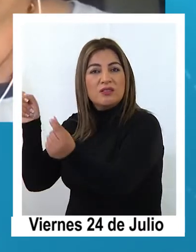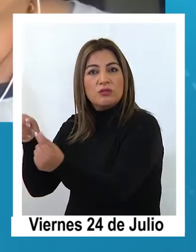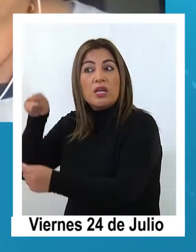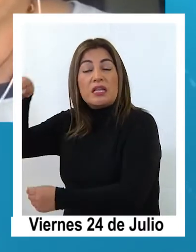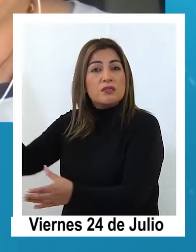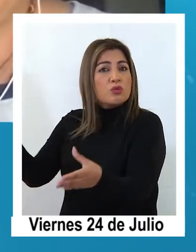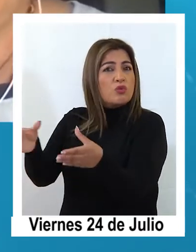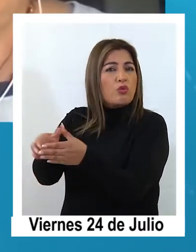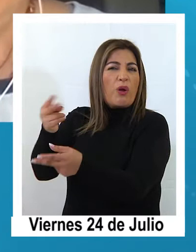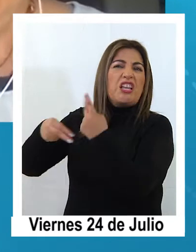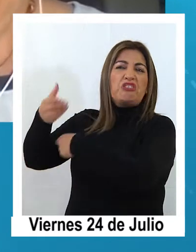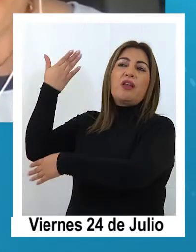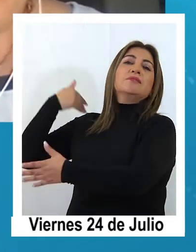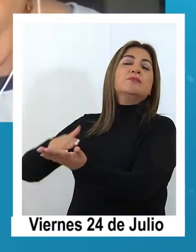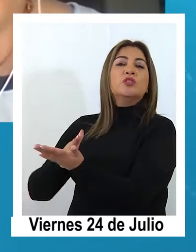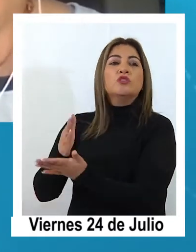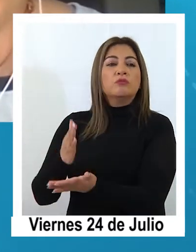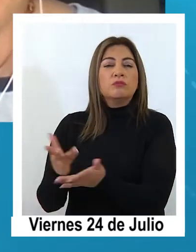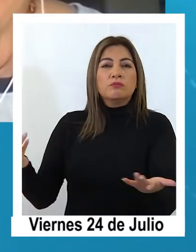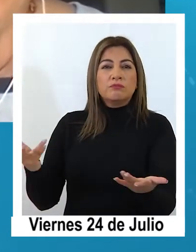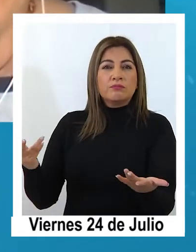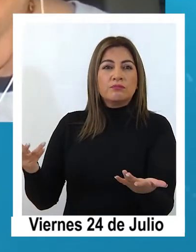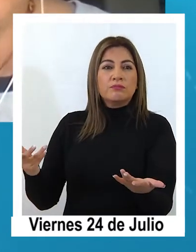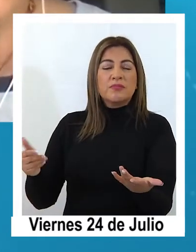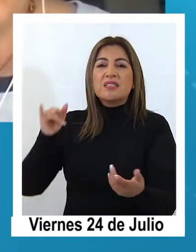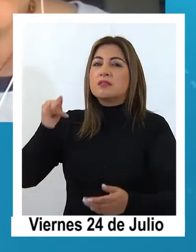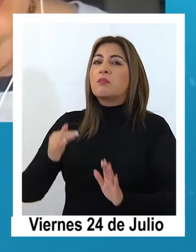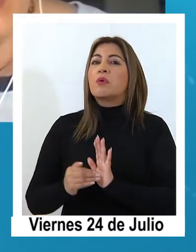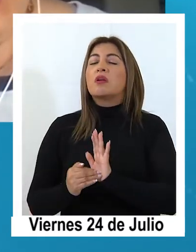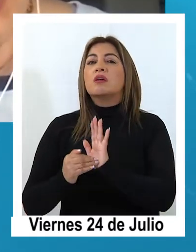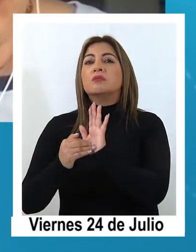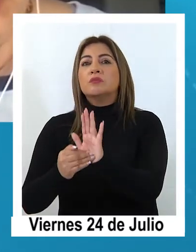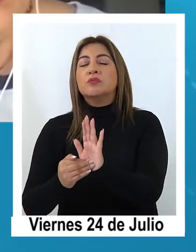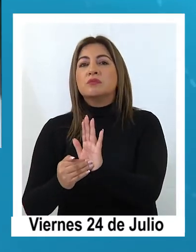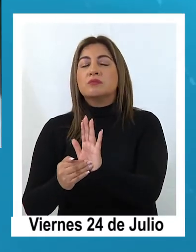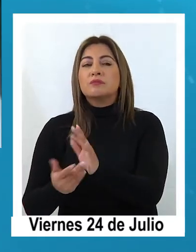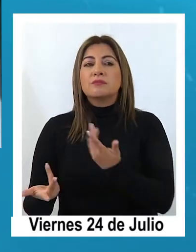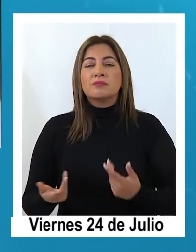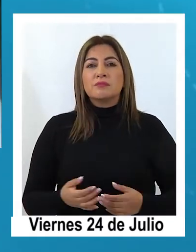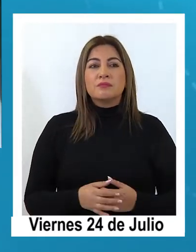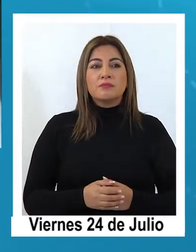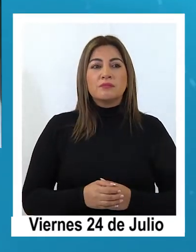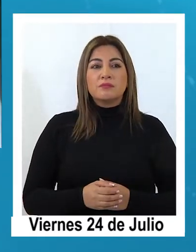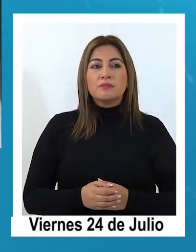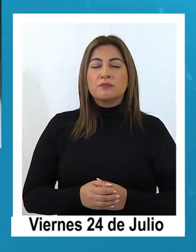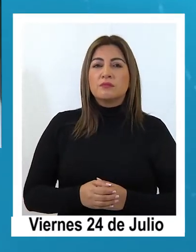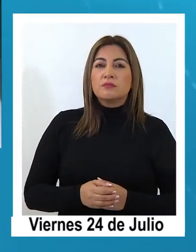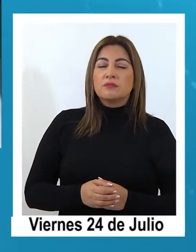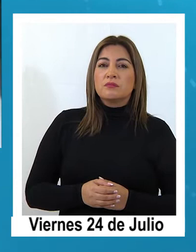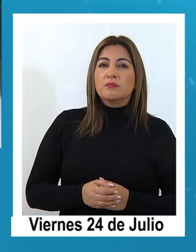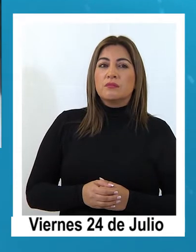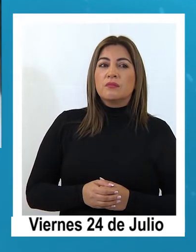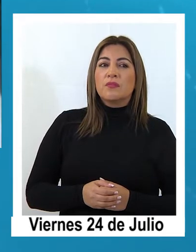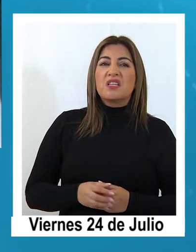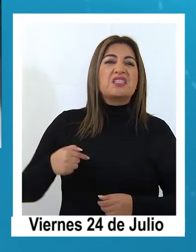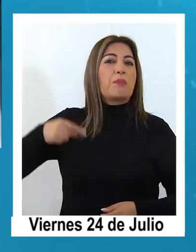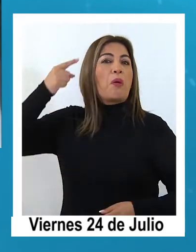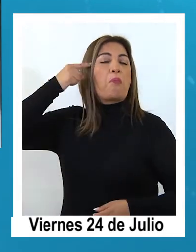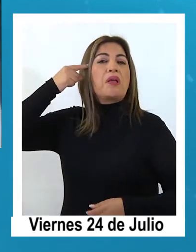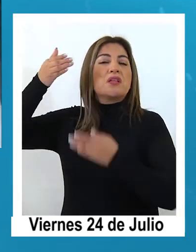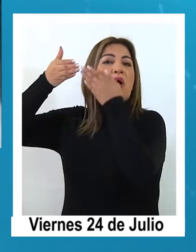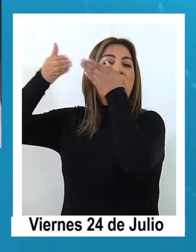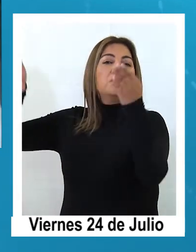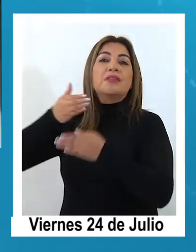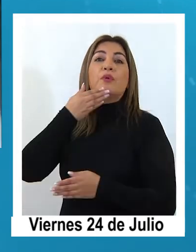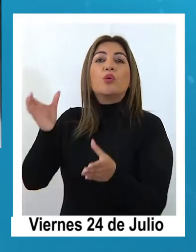también un partido como que ha mostrado dos almas, ¿no? Se ha mostrado en una posición liberal, la